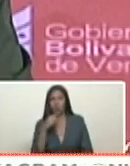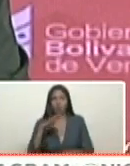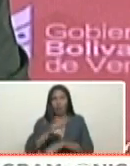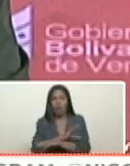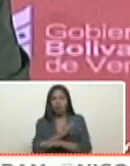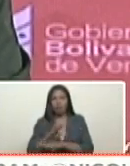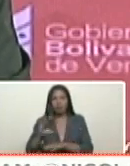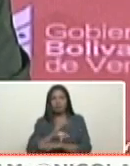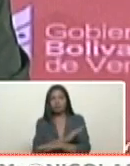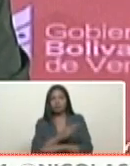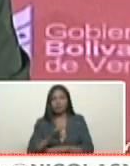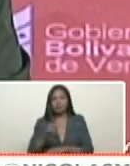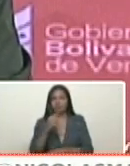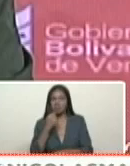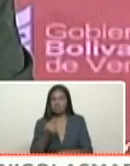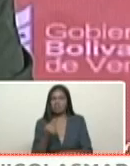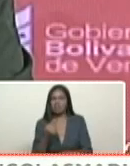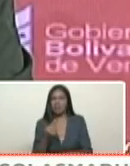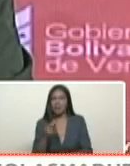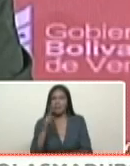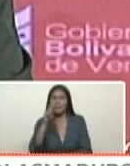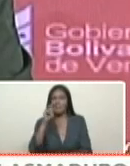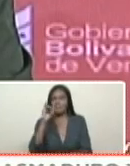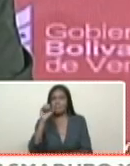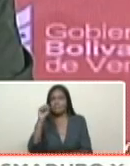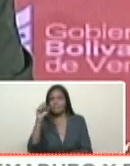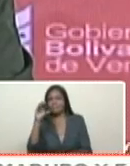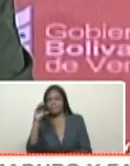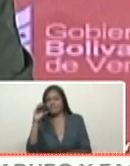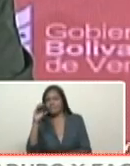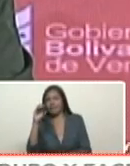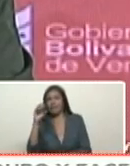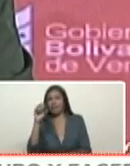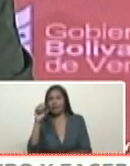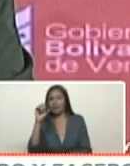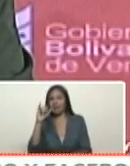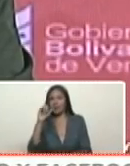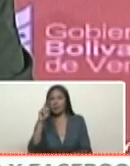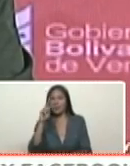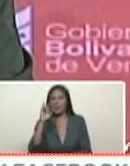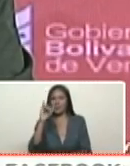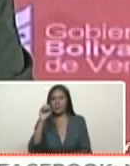que hay por ahí? Ustedes se ríen, ¿vale? ¿Cómo es la canción?